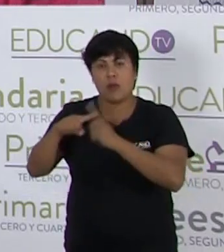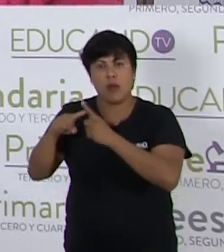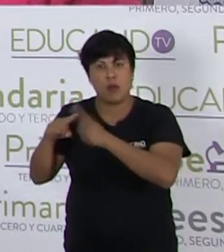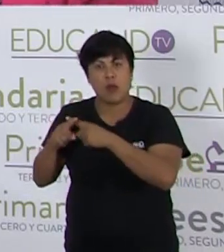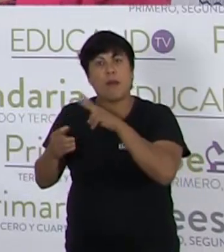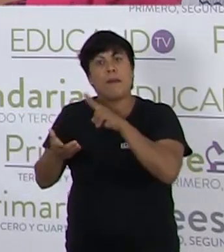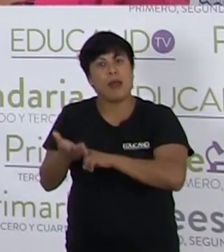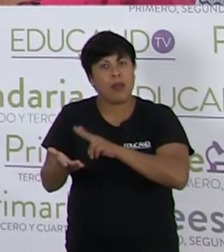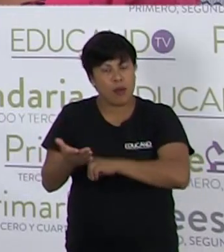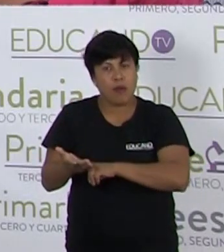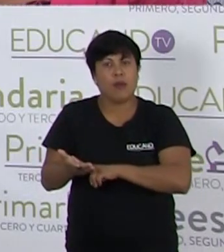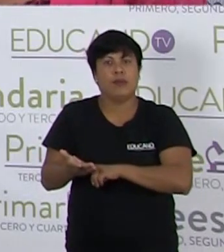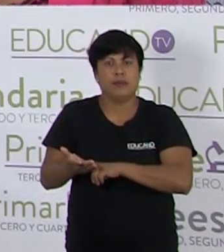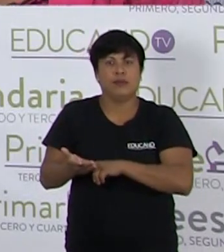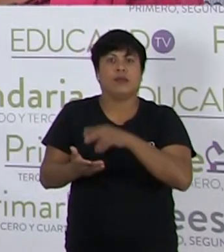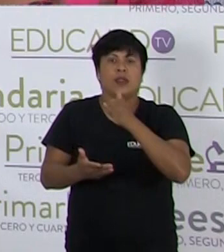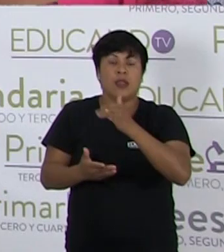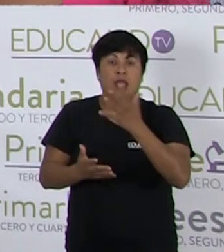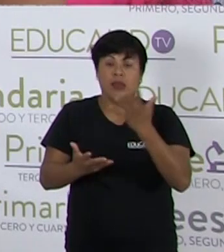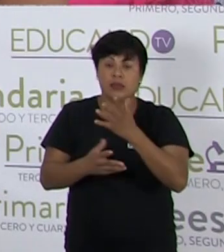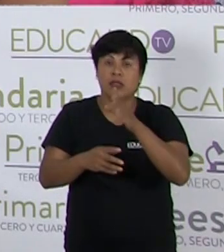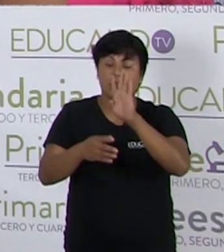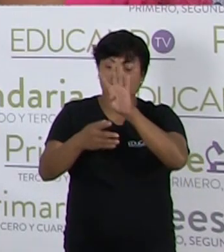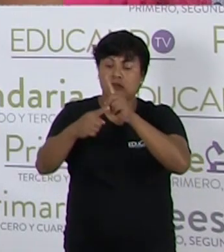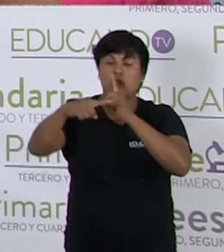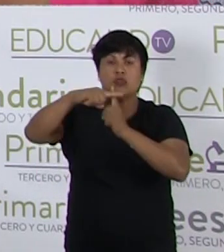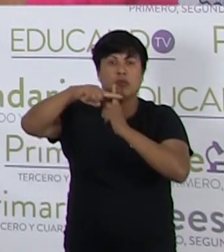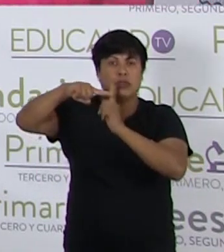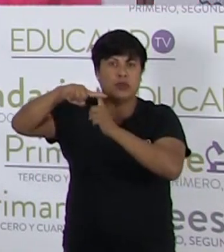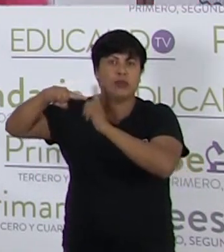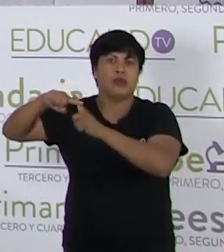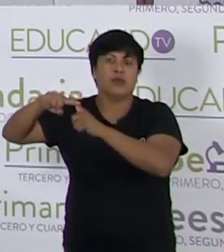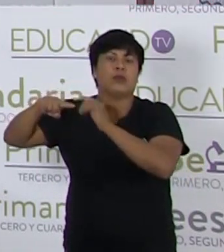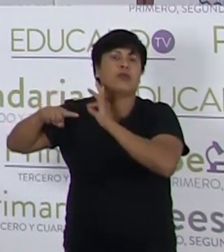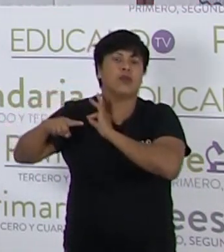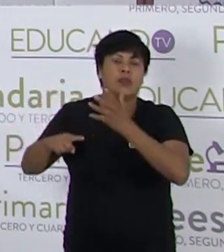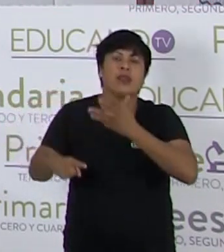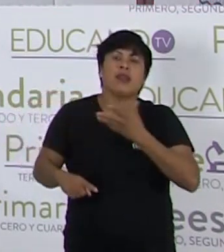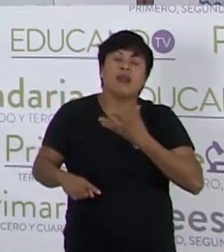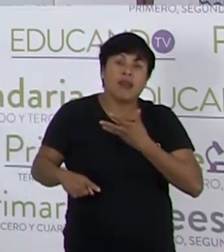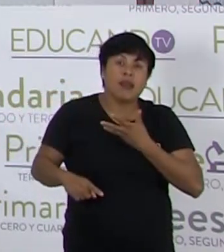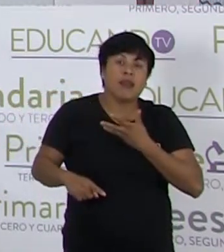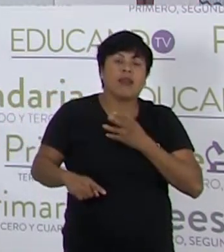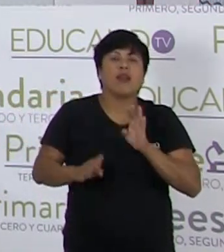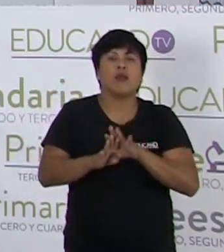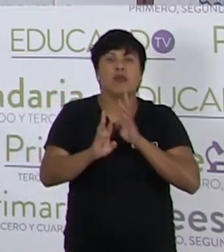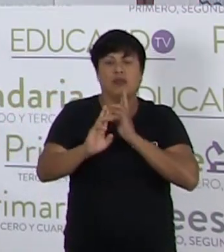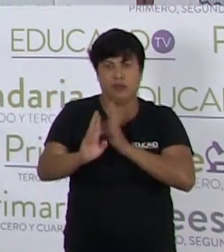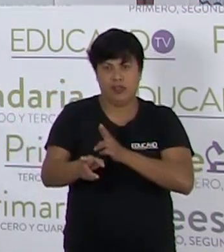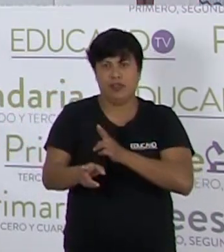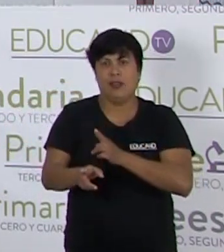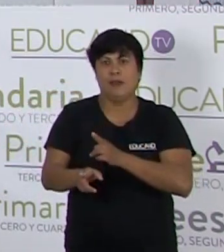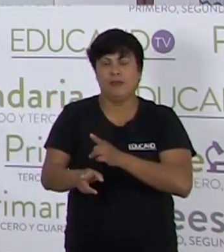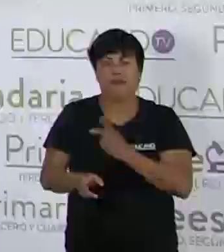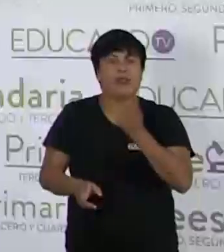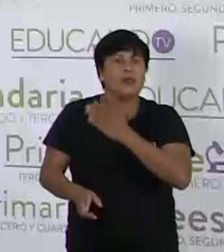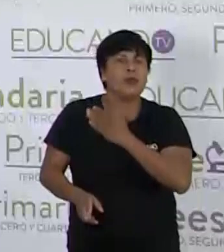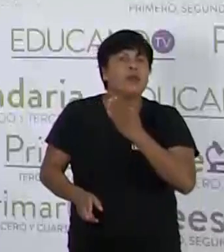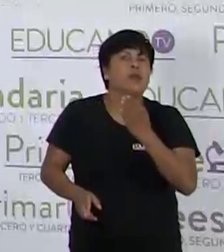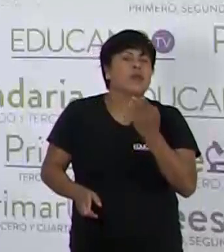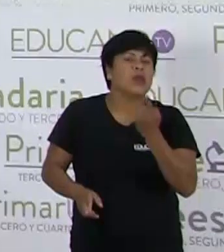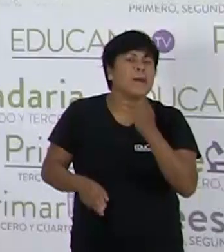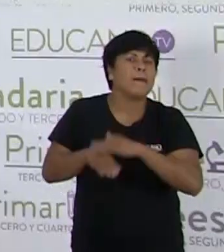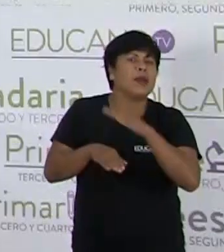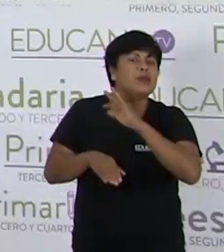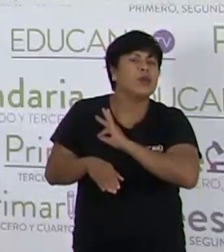el valor, realizar una suma y obtenemos un resultado. ¿Qué más podemos hacer